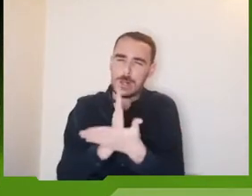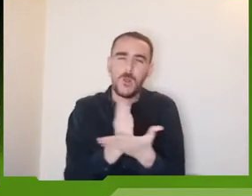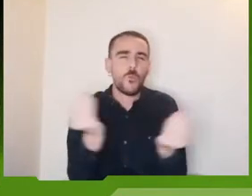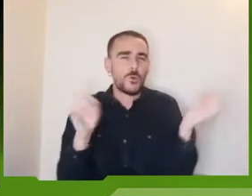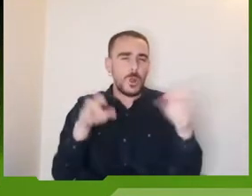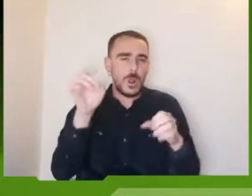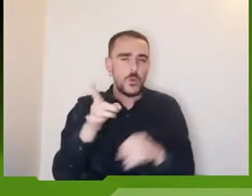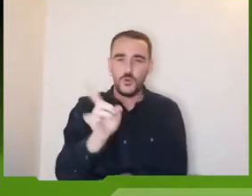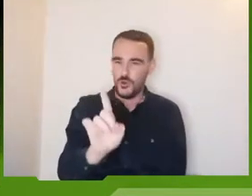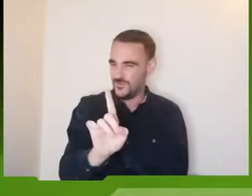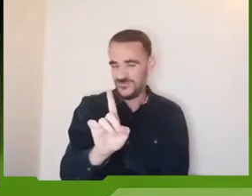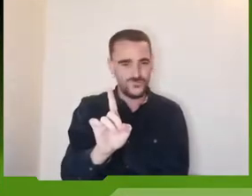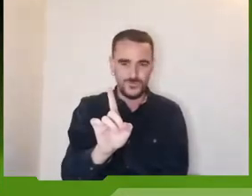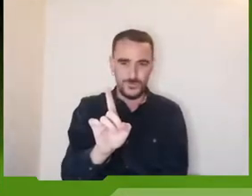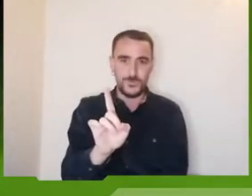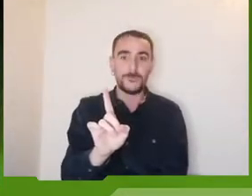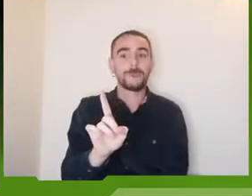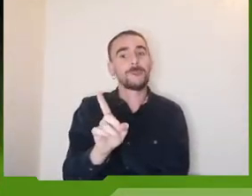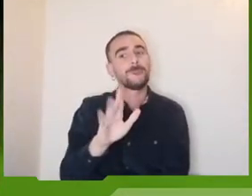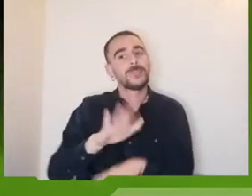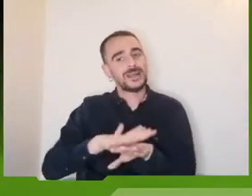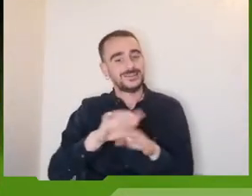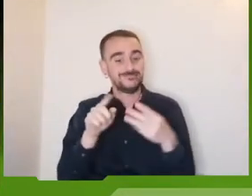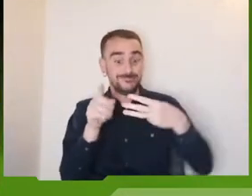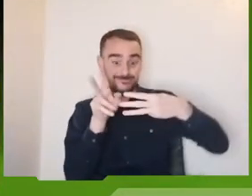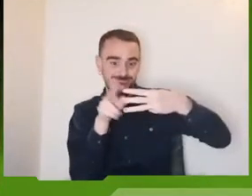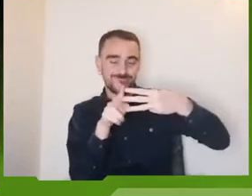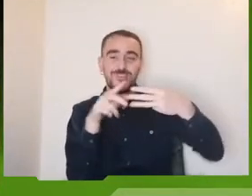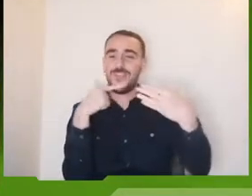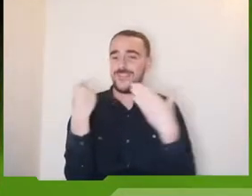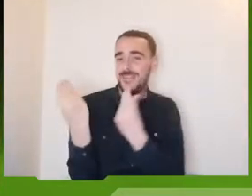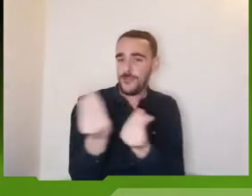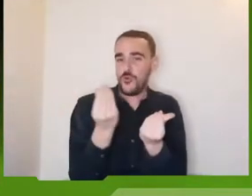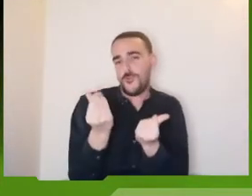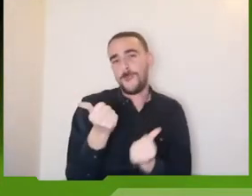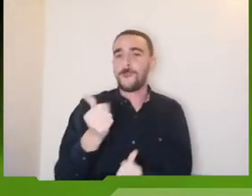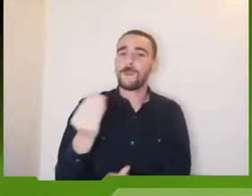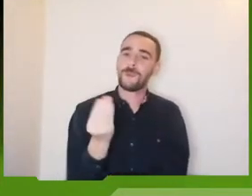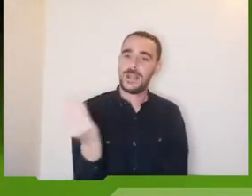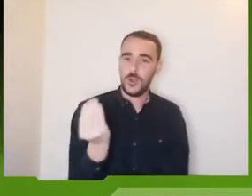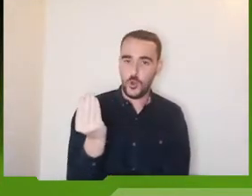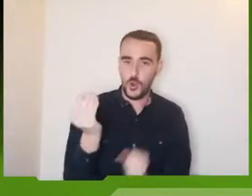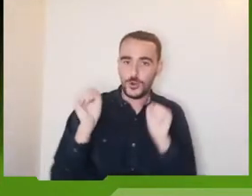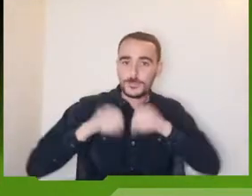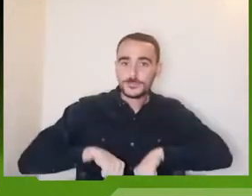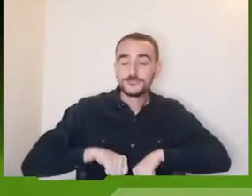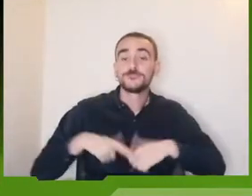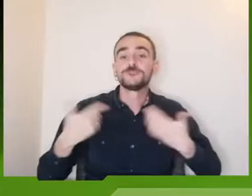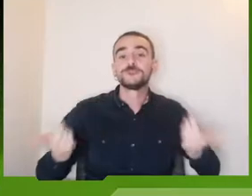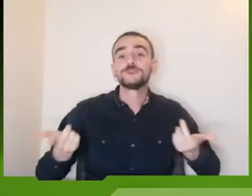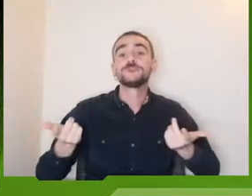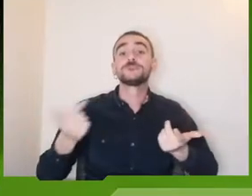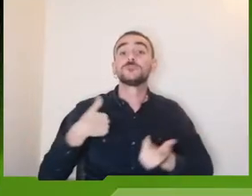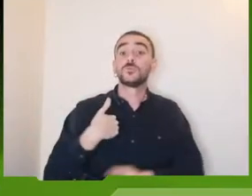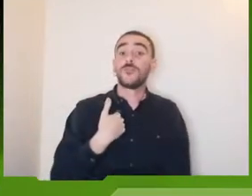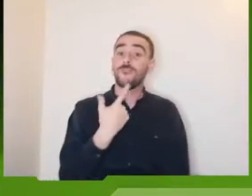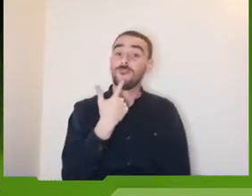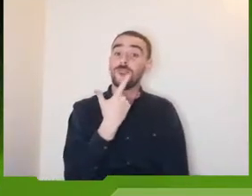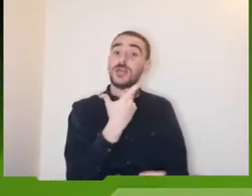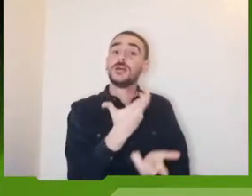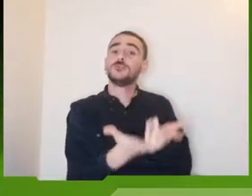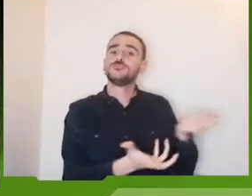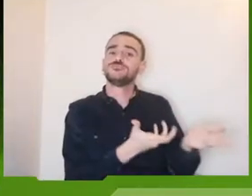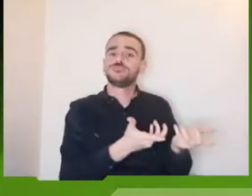sabor, tenga más gracia. Vale, entonces voy a prender el fuego para que se caliente la marmarina.